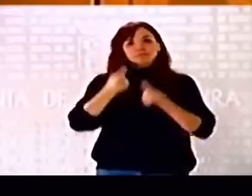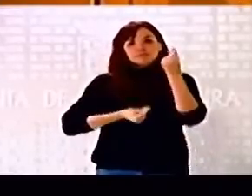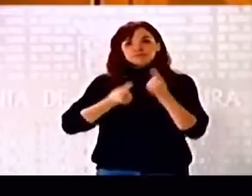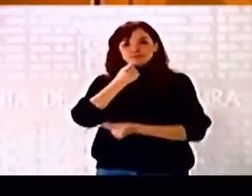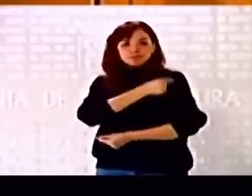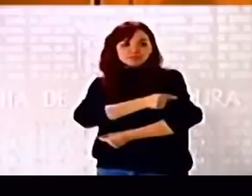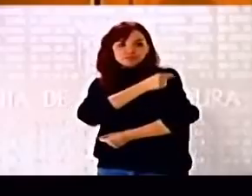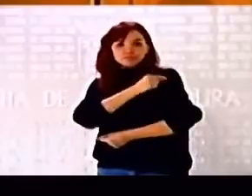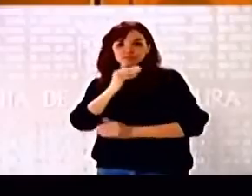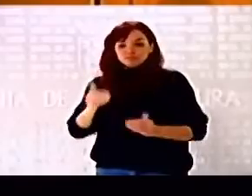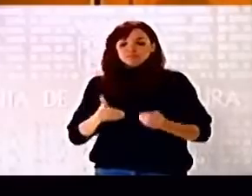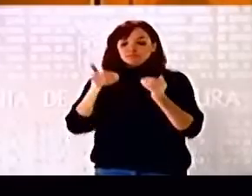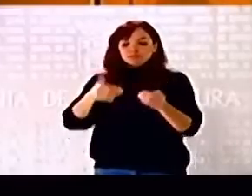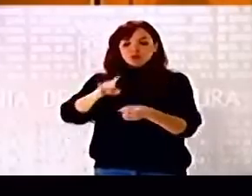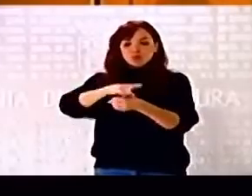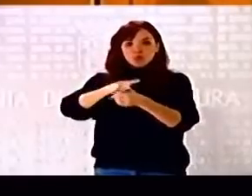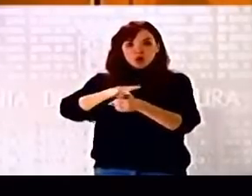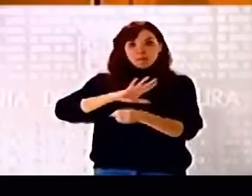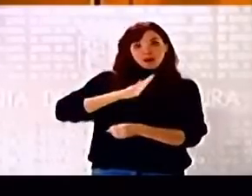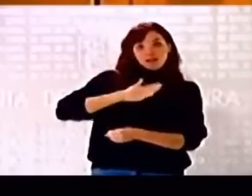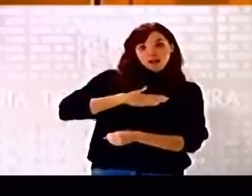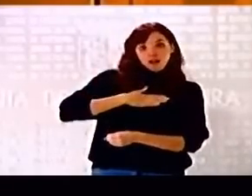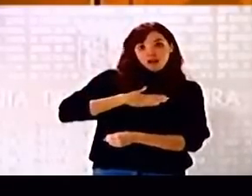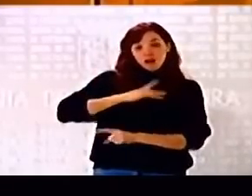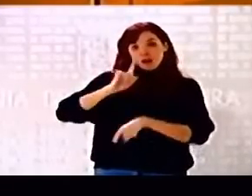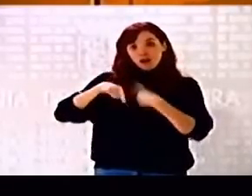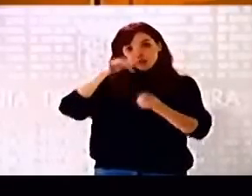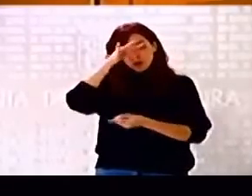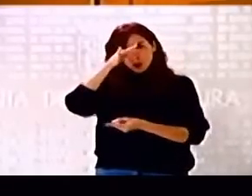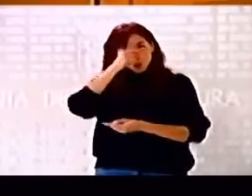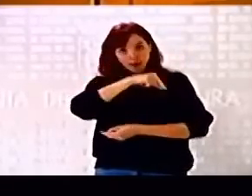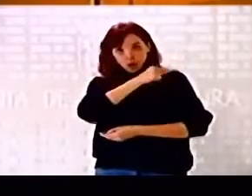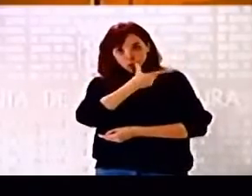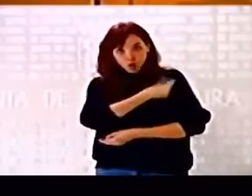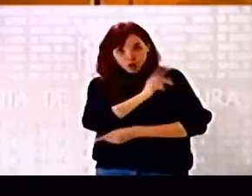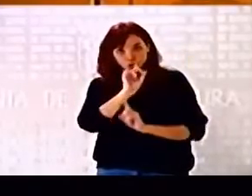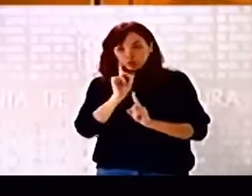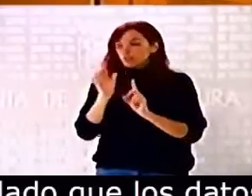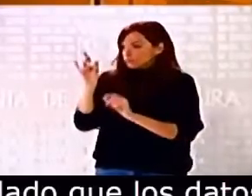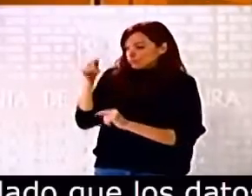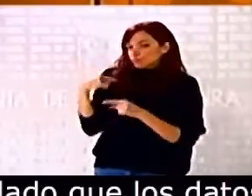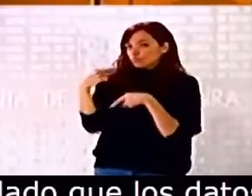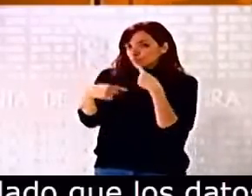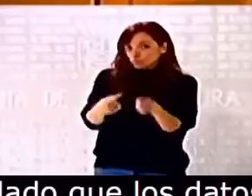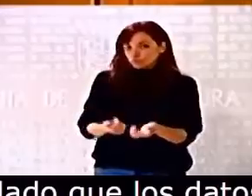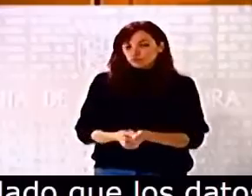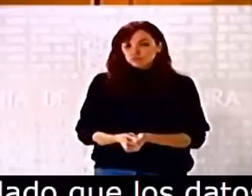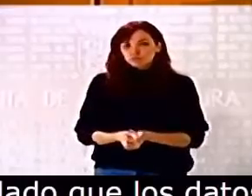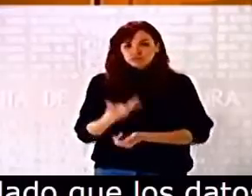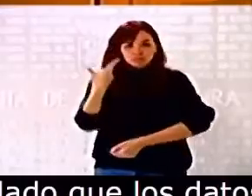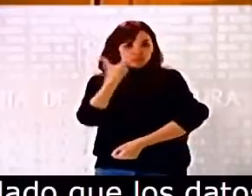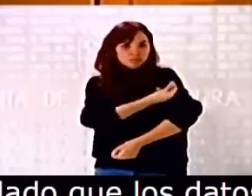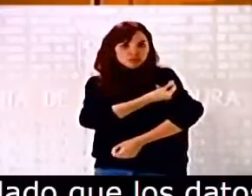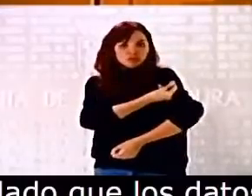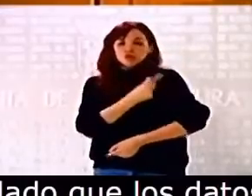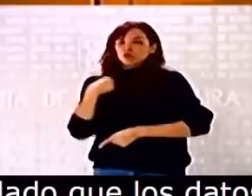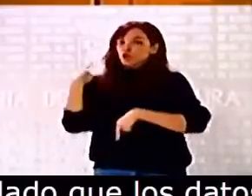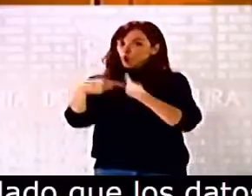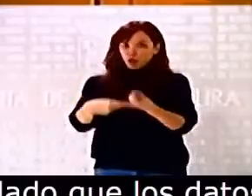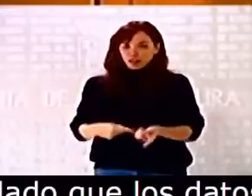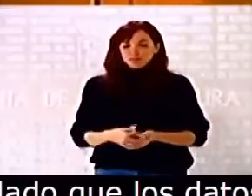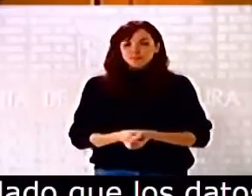lunes. Entiendo que mañana y pasado no se vacuna. Sí, se vacunan todos los días. Se vacuna todo el fin de semana. Vale, como ha dicho los